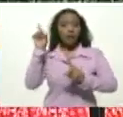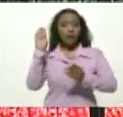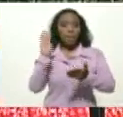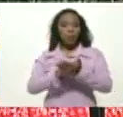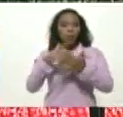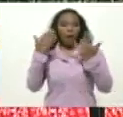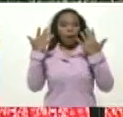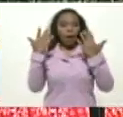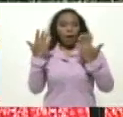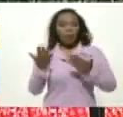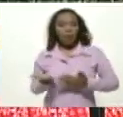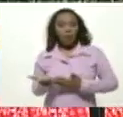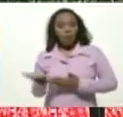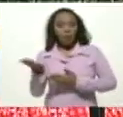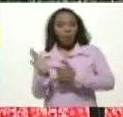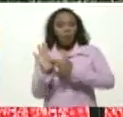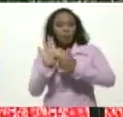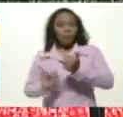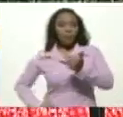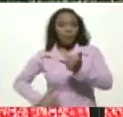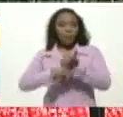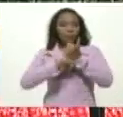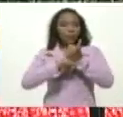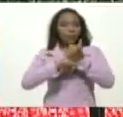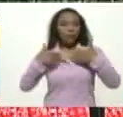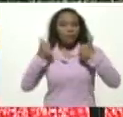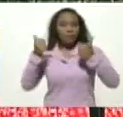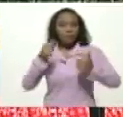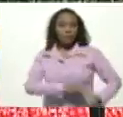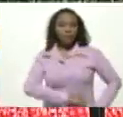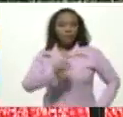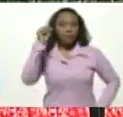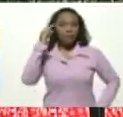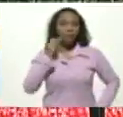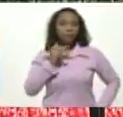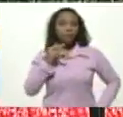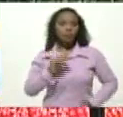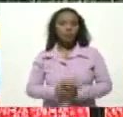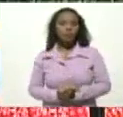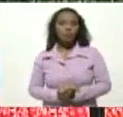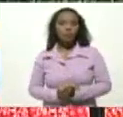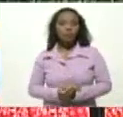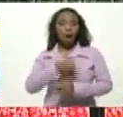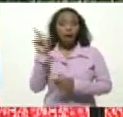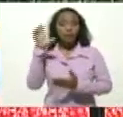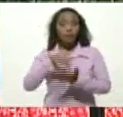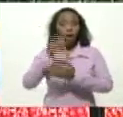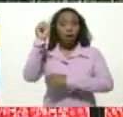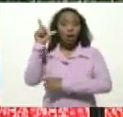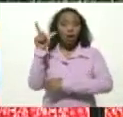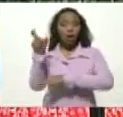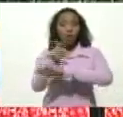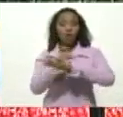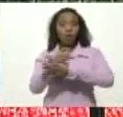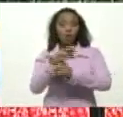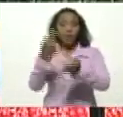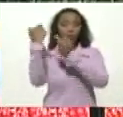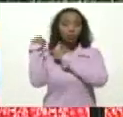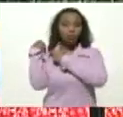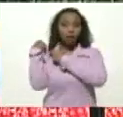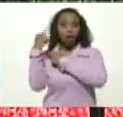mano y lo salvó a nuestro libertador Simón Bolívar. Allá está en el Estado Lara el gobernador encargado